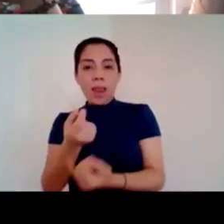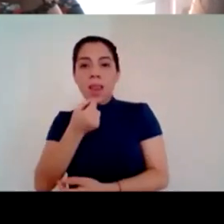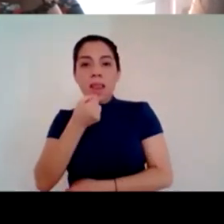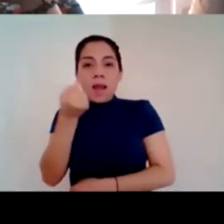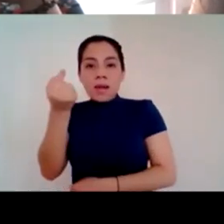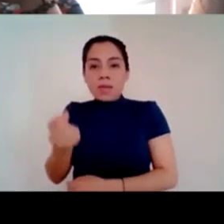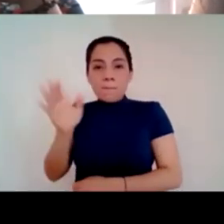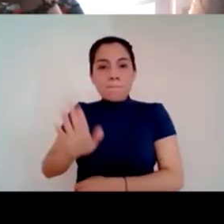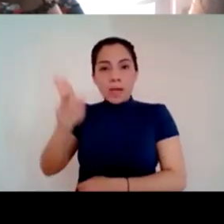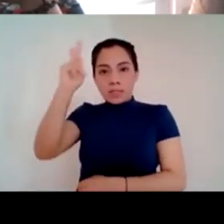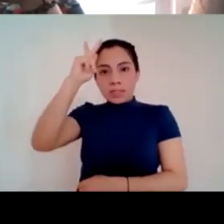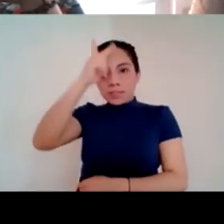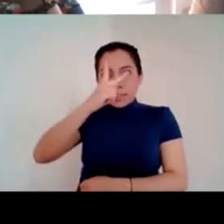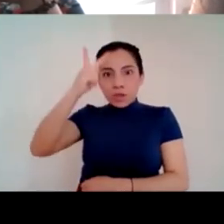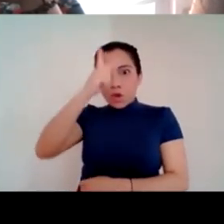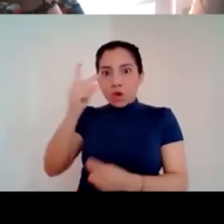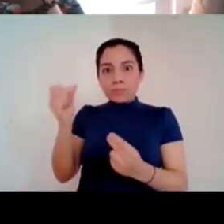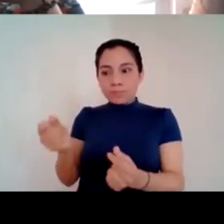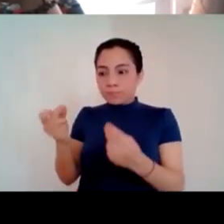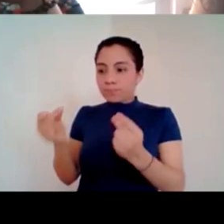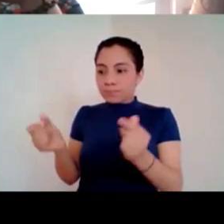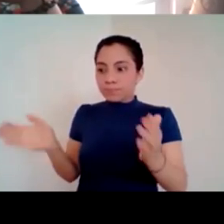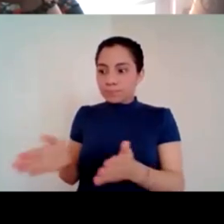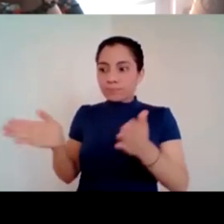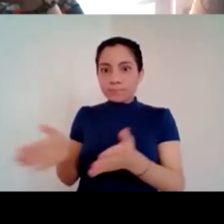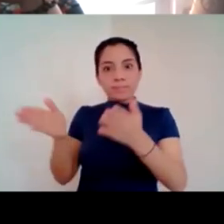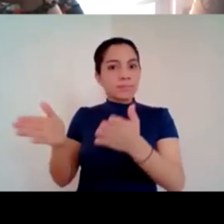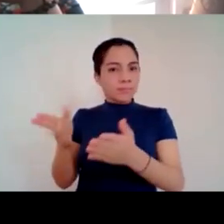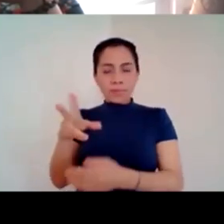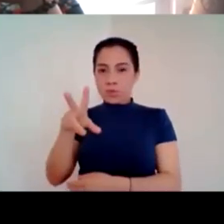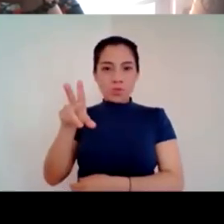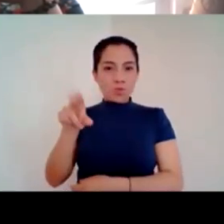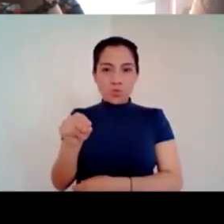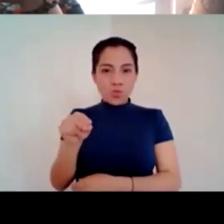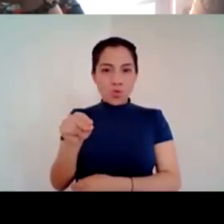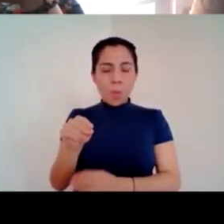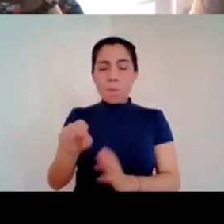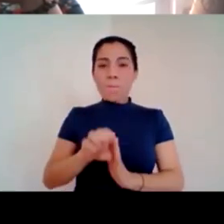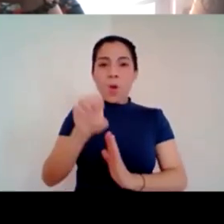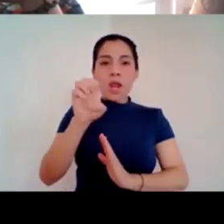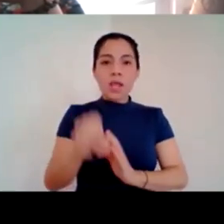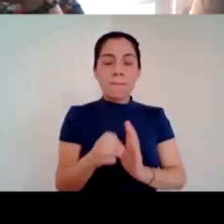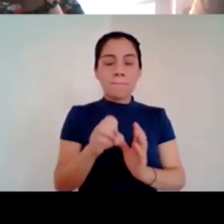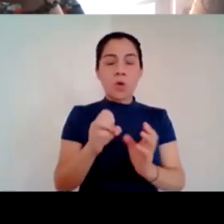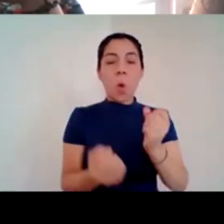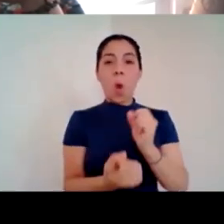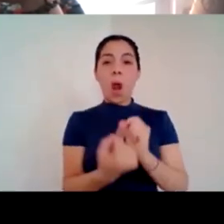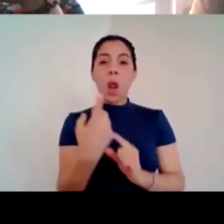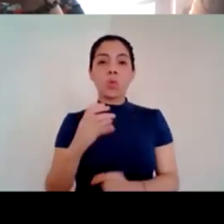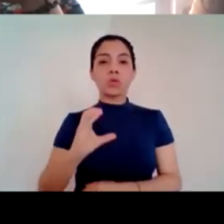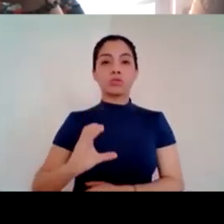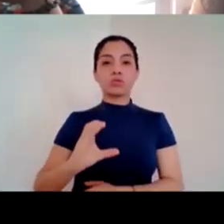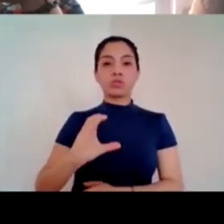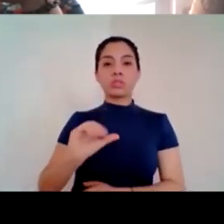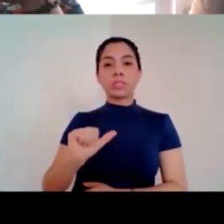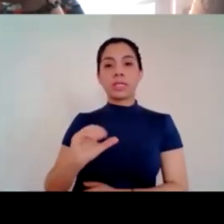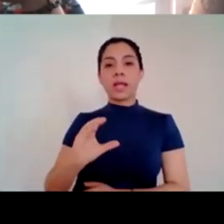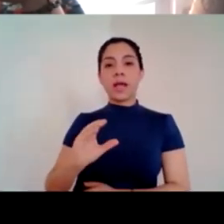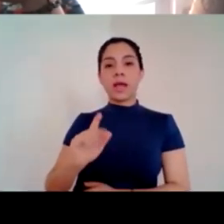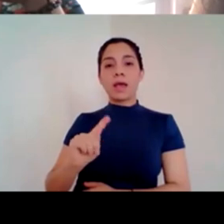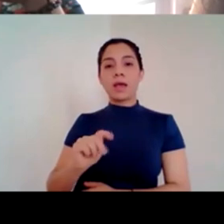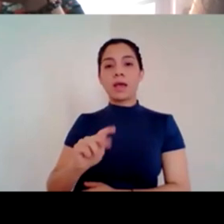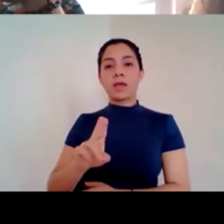hay cactus que florecen cada diez años o una vez al año dan una flor